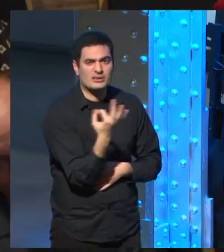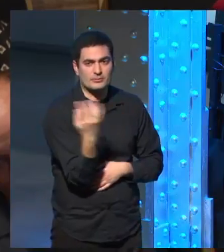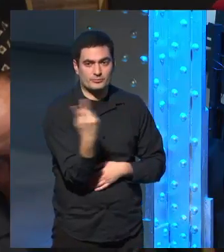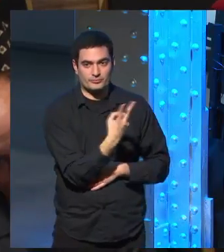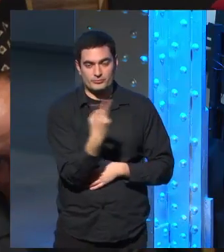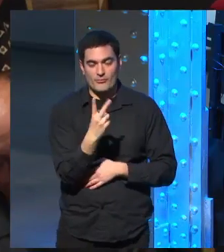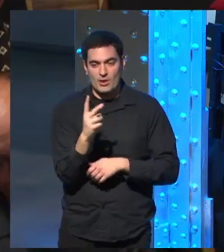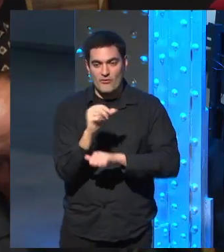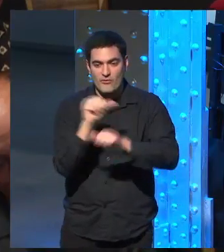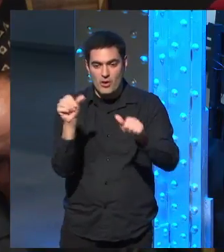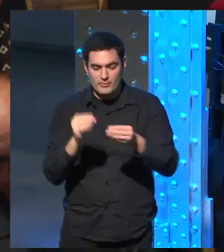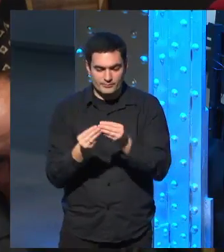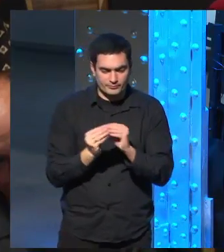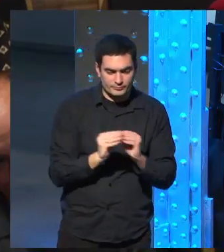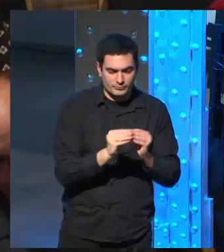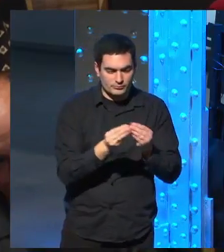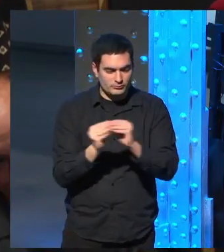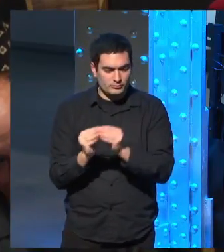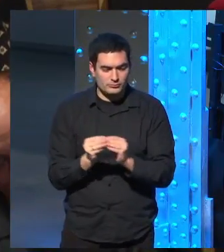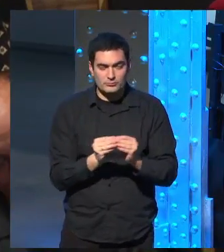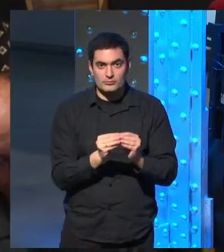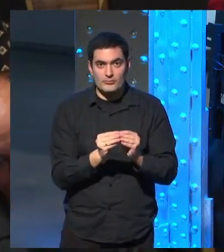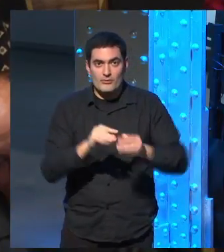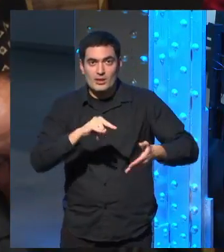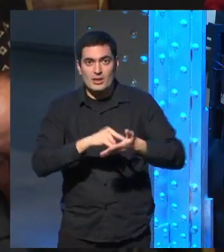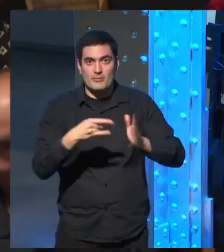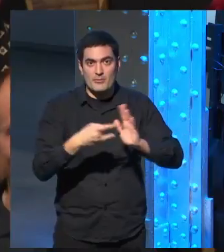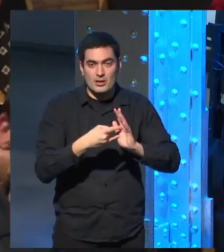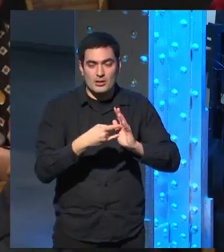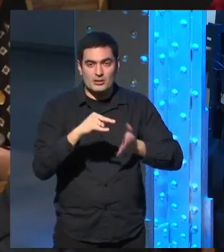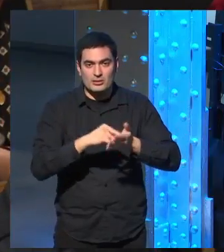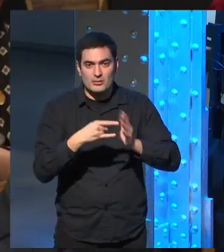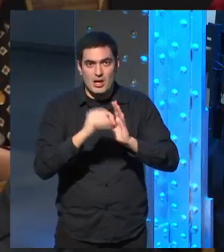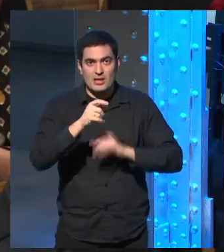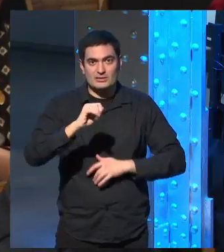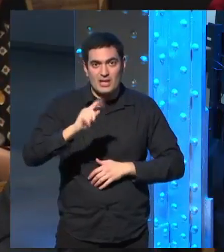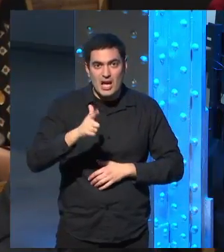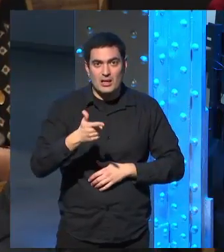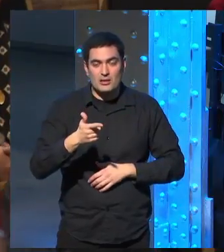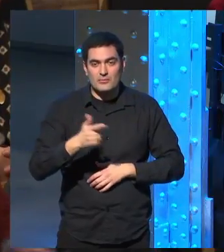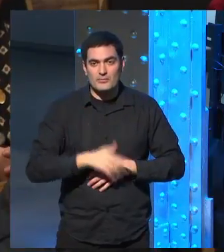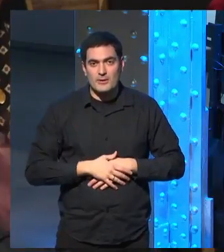esa forma compositiva que él tenía, que era ese sistema simétrico axial,